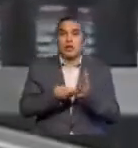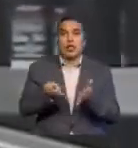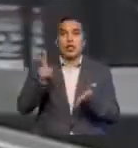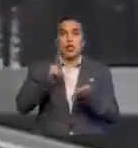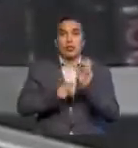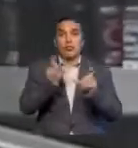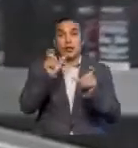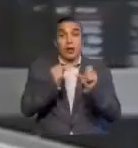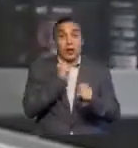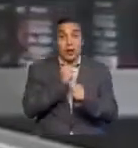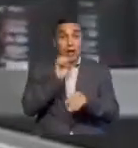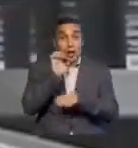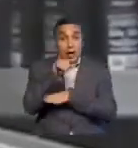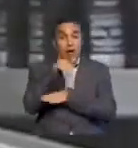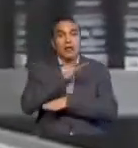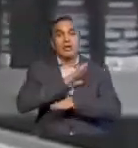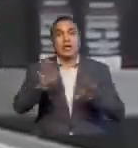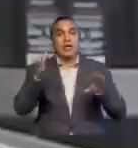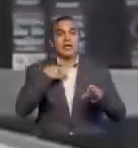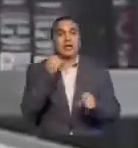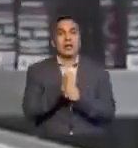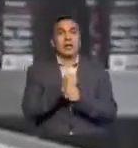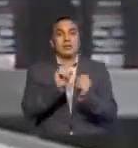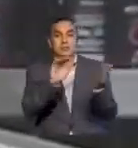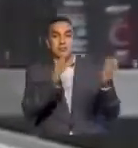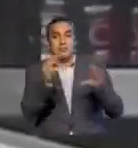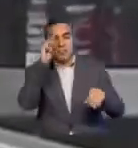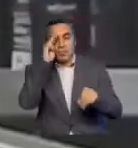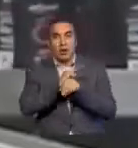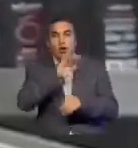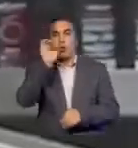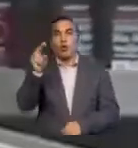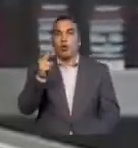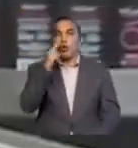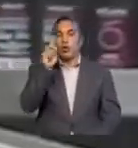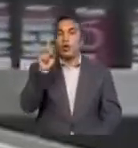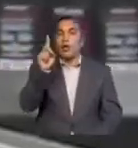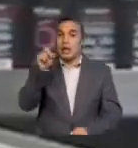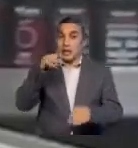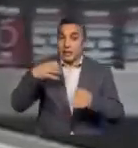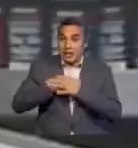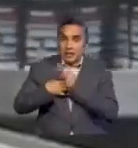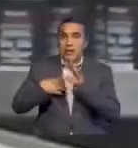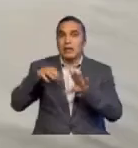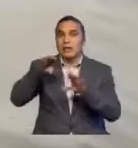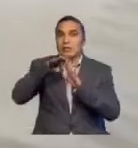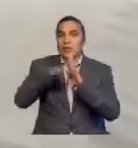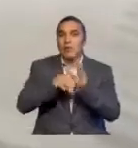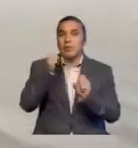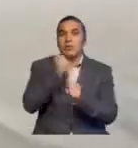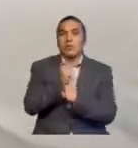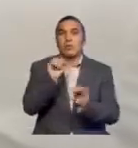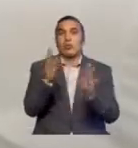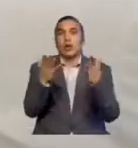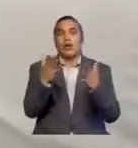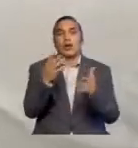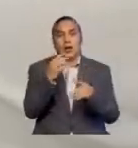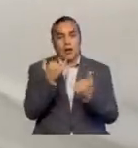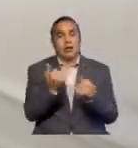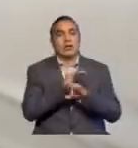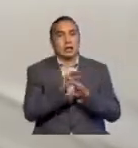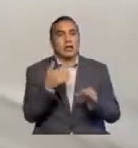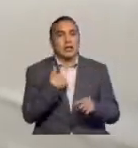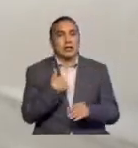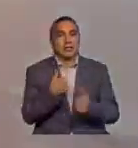ecuatorianos trabajando en comparación de mayo y junio de este año que fue el pico de la pandemia -juan pablo ruiz tc-televisión